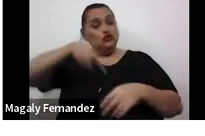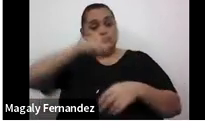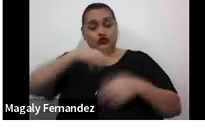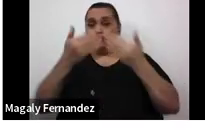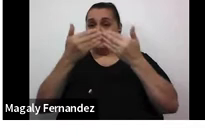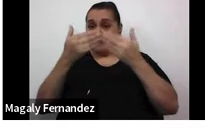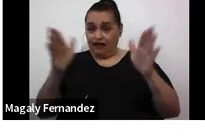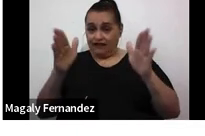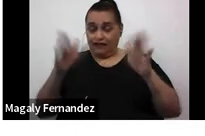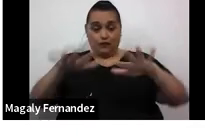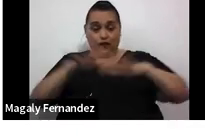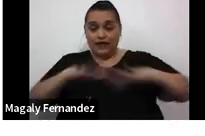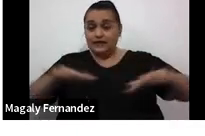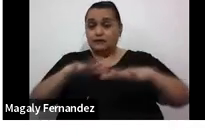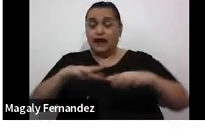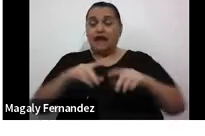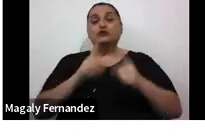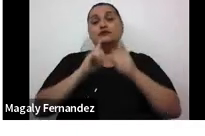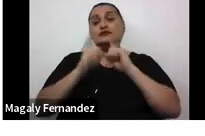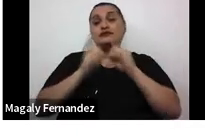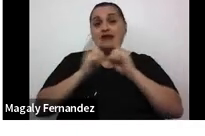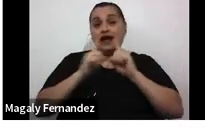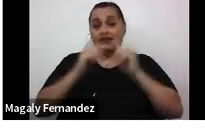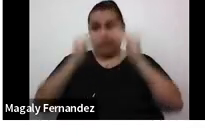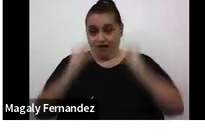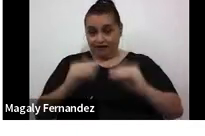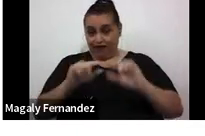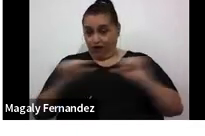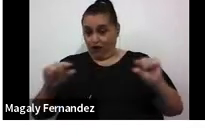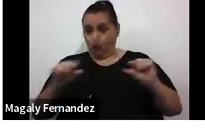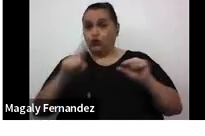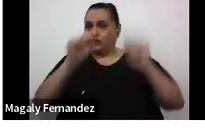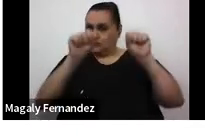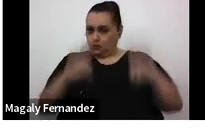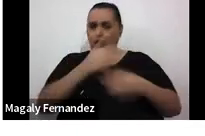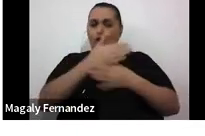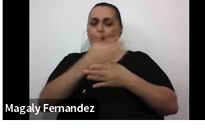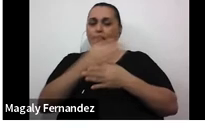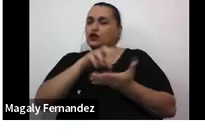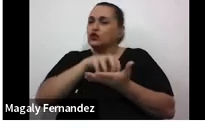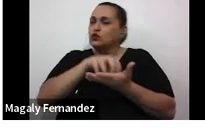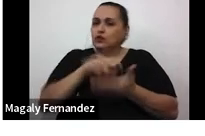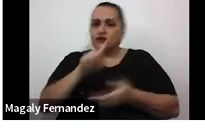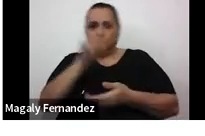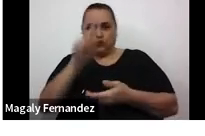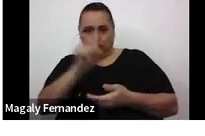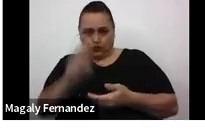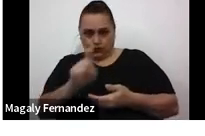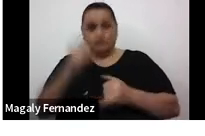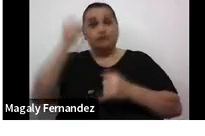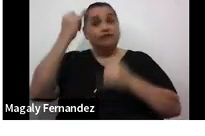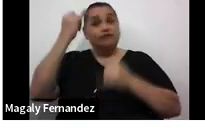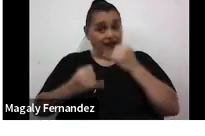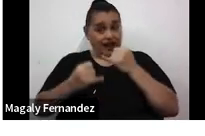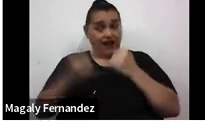el espacio de chat para que ustedes nos puedan compartir sus dudas y consultas y al finalizar